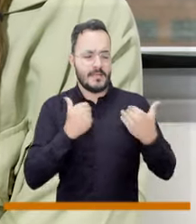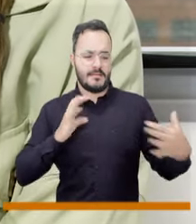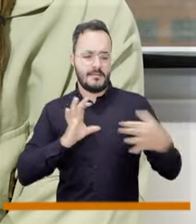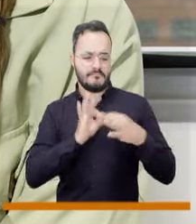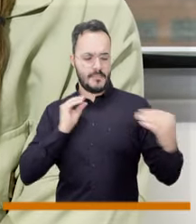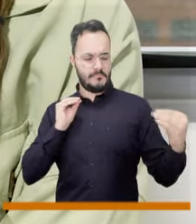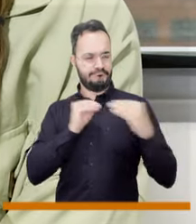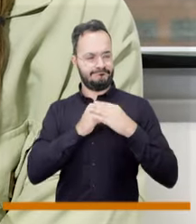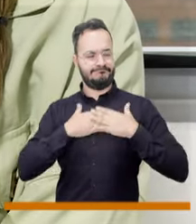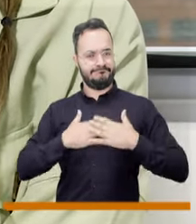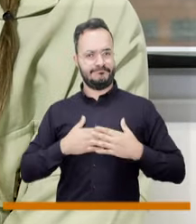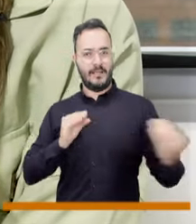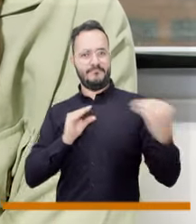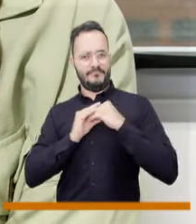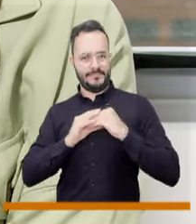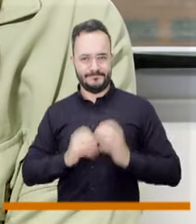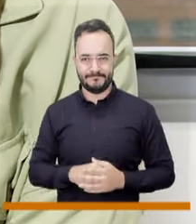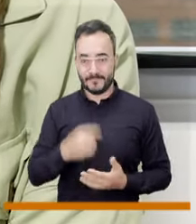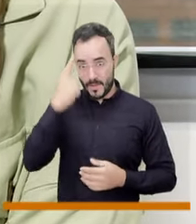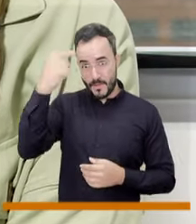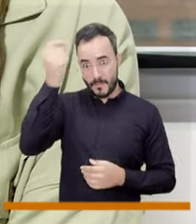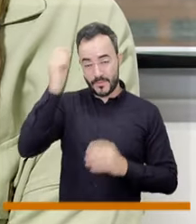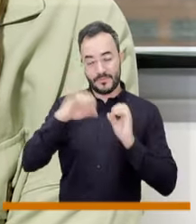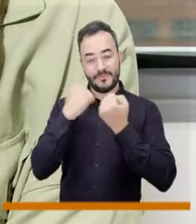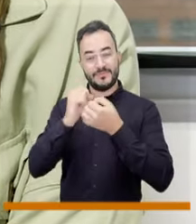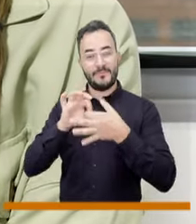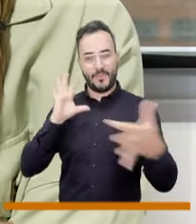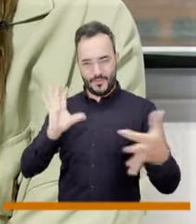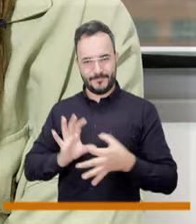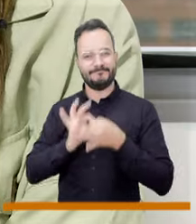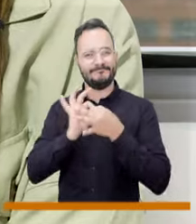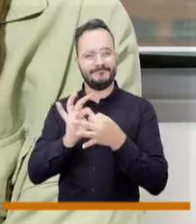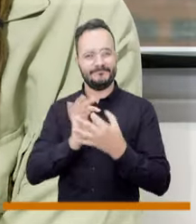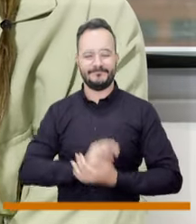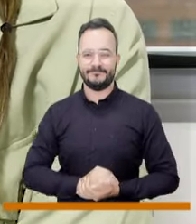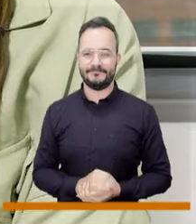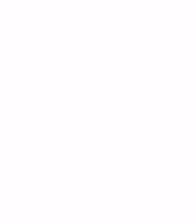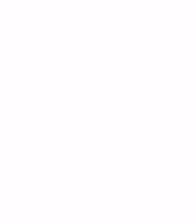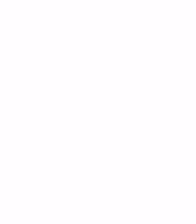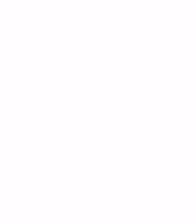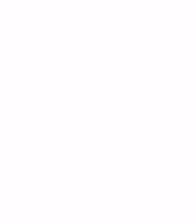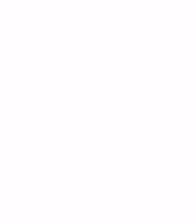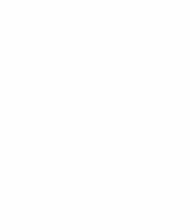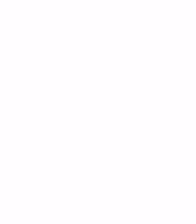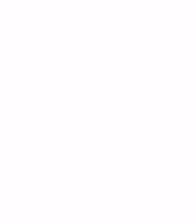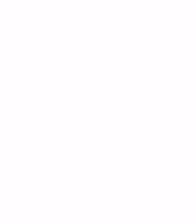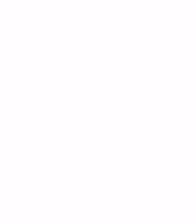alguna otra ayuda que se adapte a ti. Porque el consejo somos tú y yo.